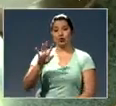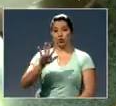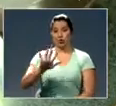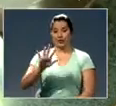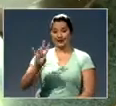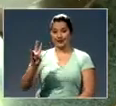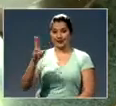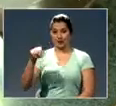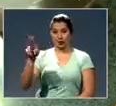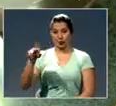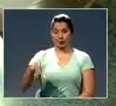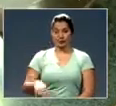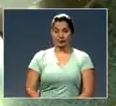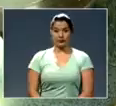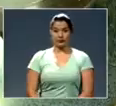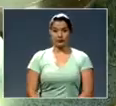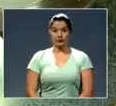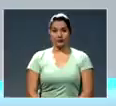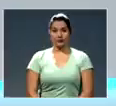16.457 colones.